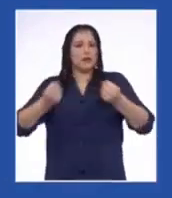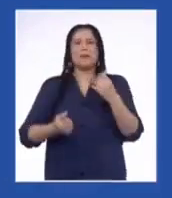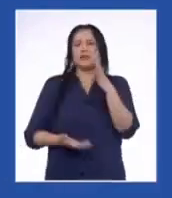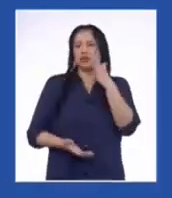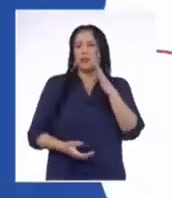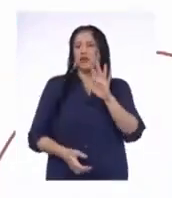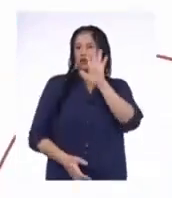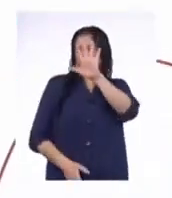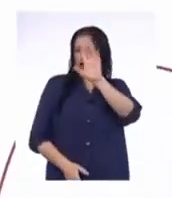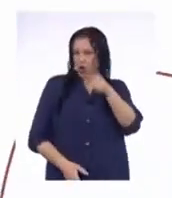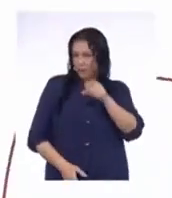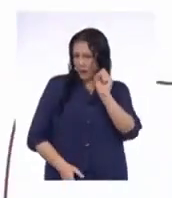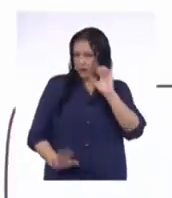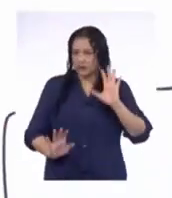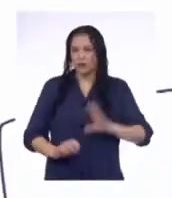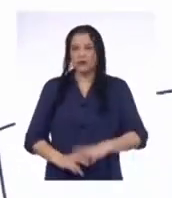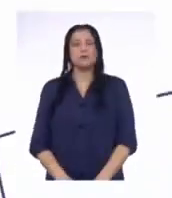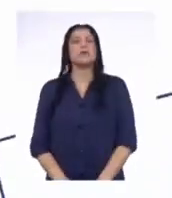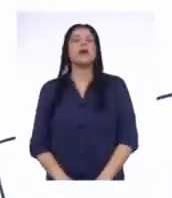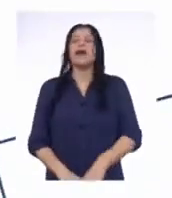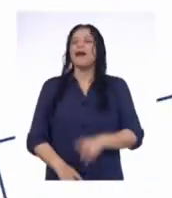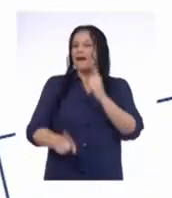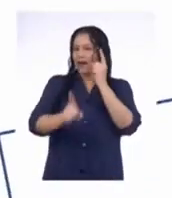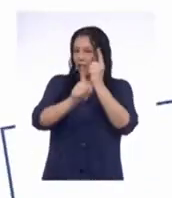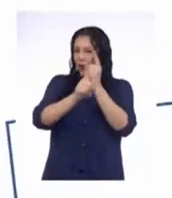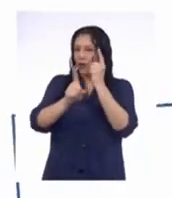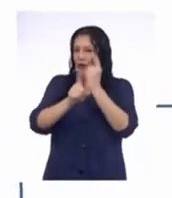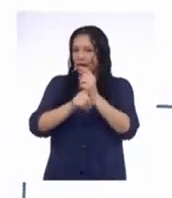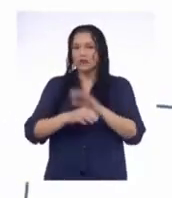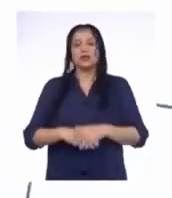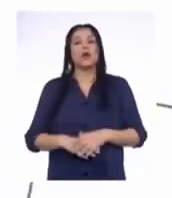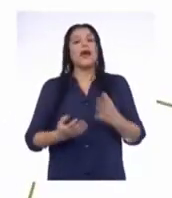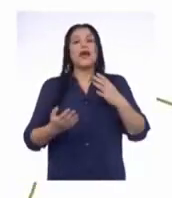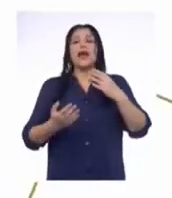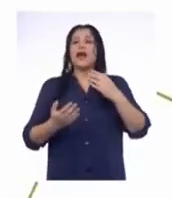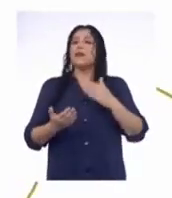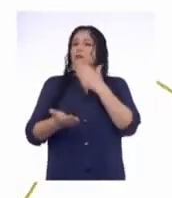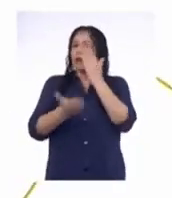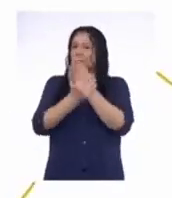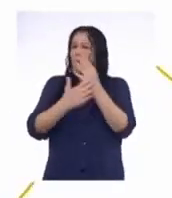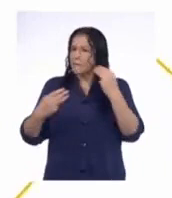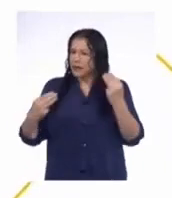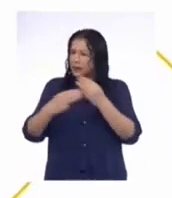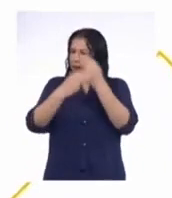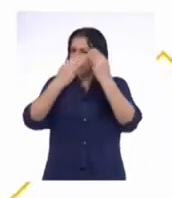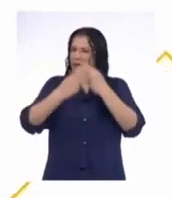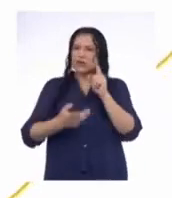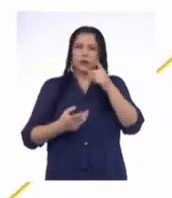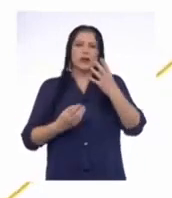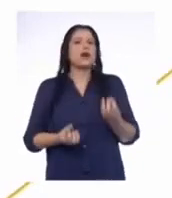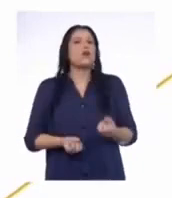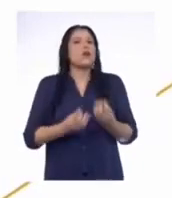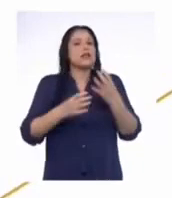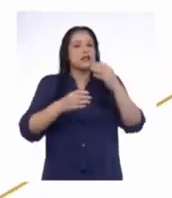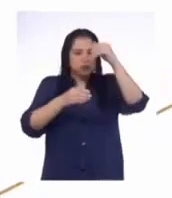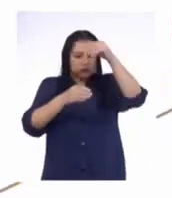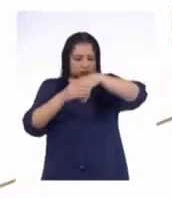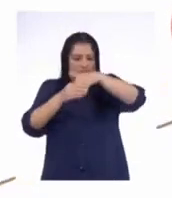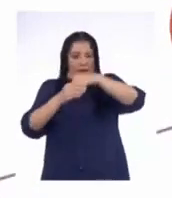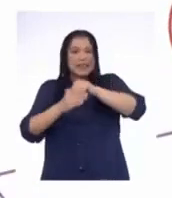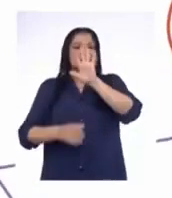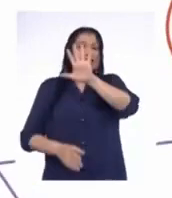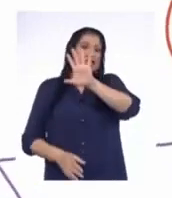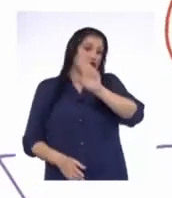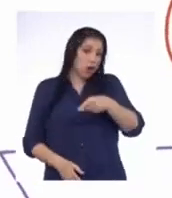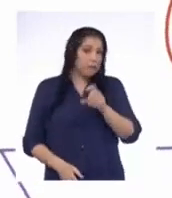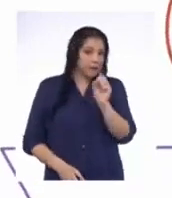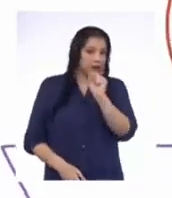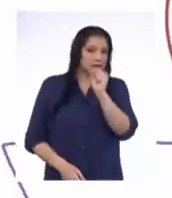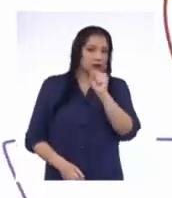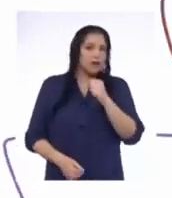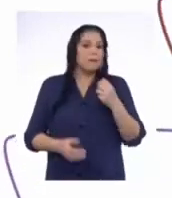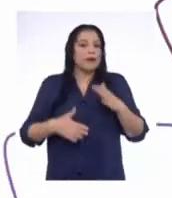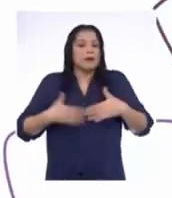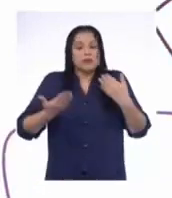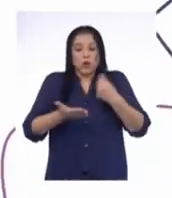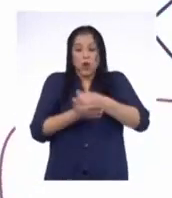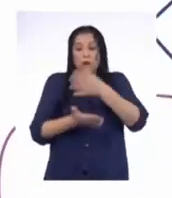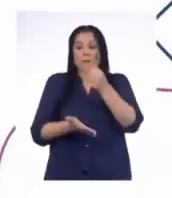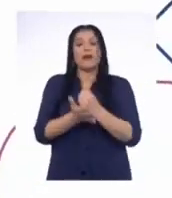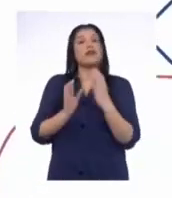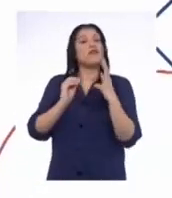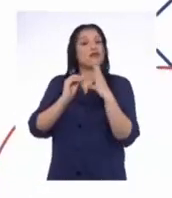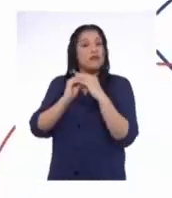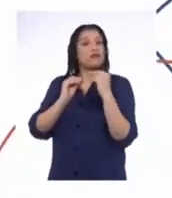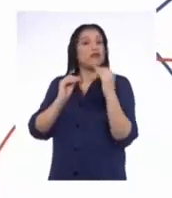5,000 soles. Efectivamente, Junior, la situación estaba relacionada con el depósito de 5,000 soles para la compra de